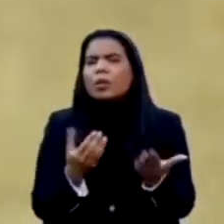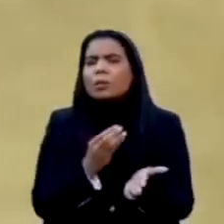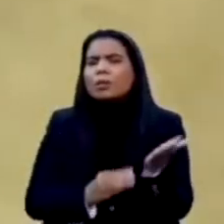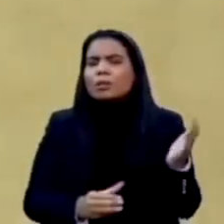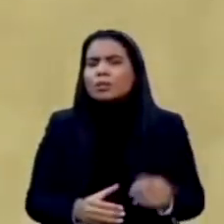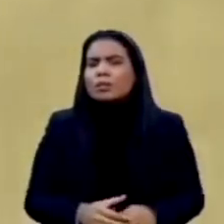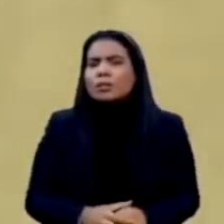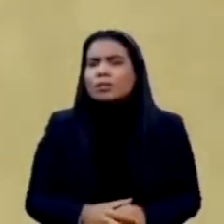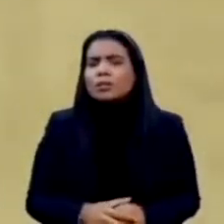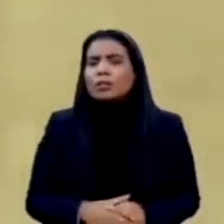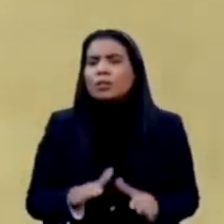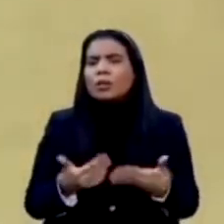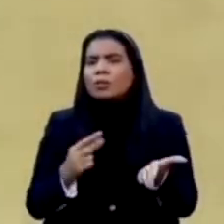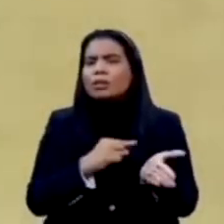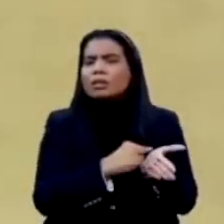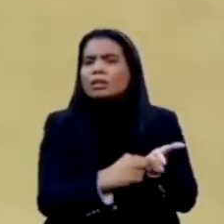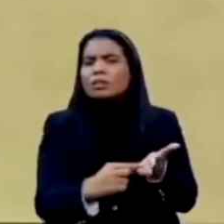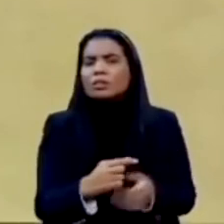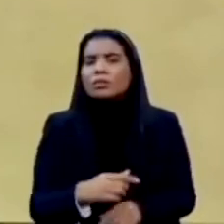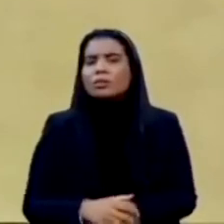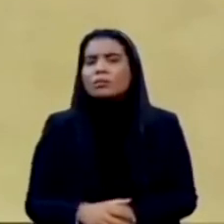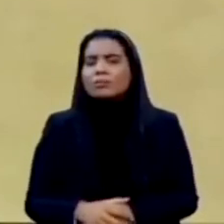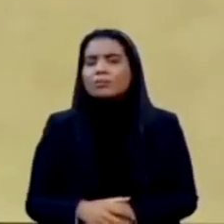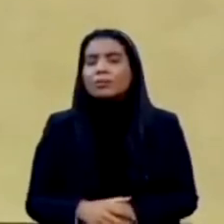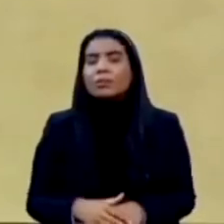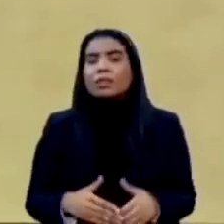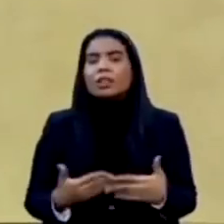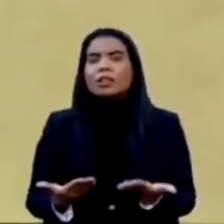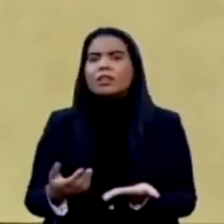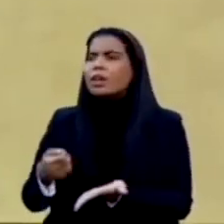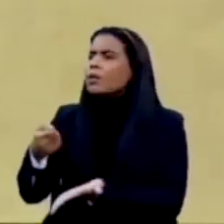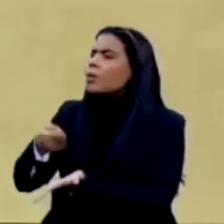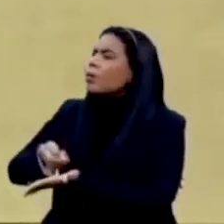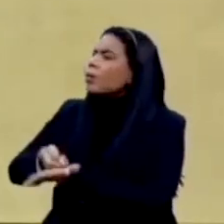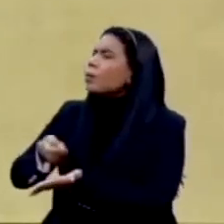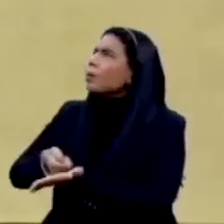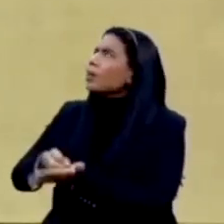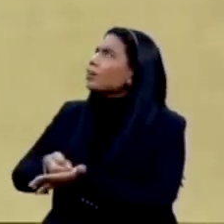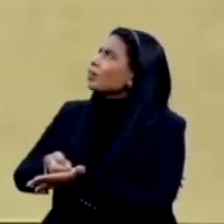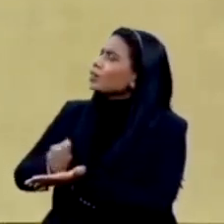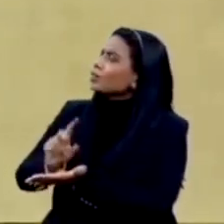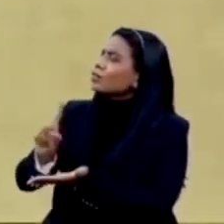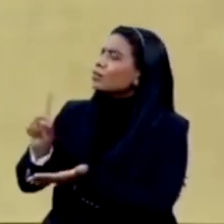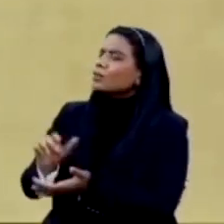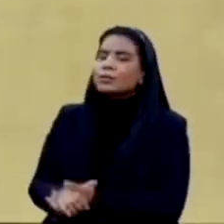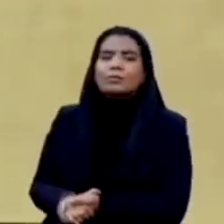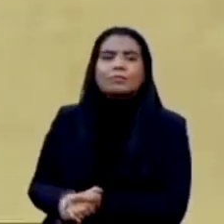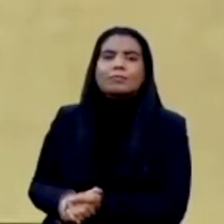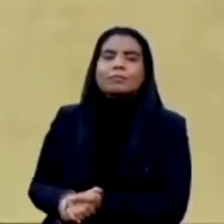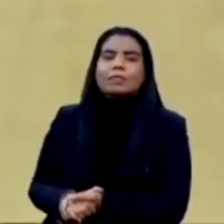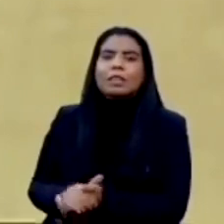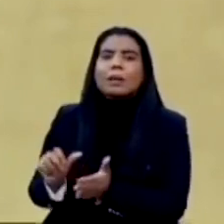cuál es el versículo y usted va a cobrarle adiós señor la primera